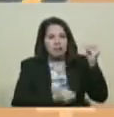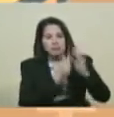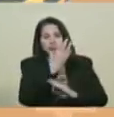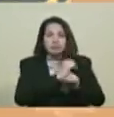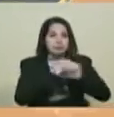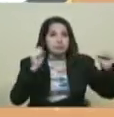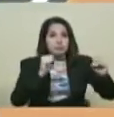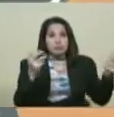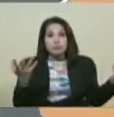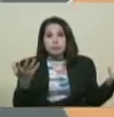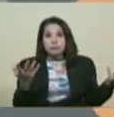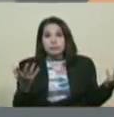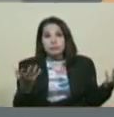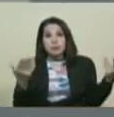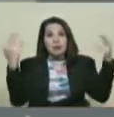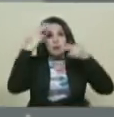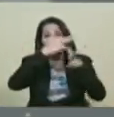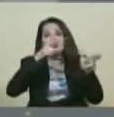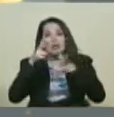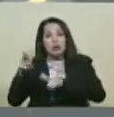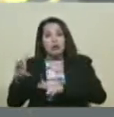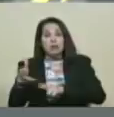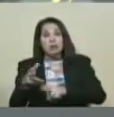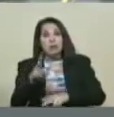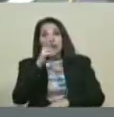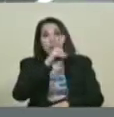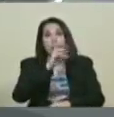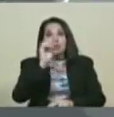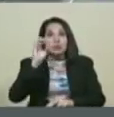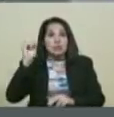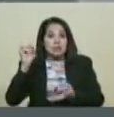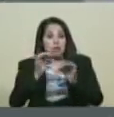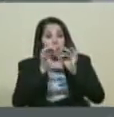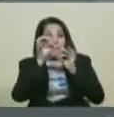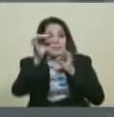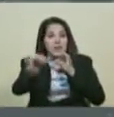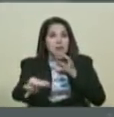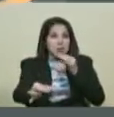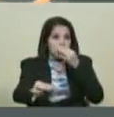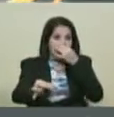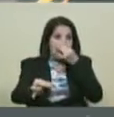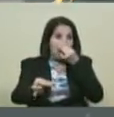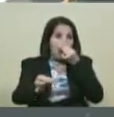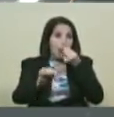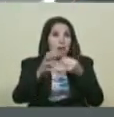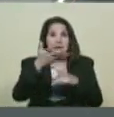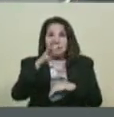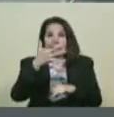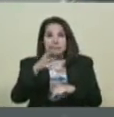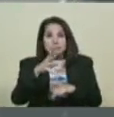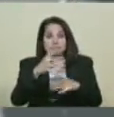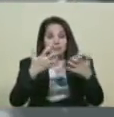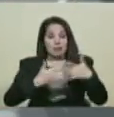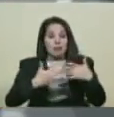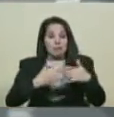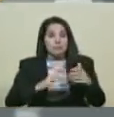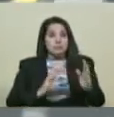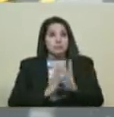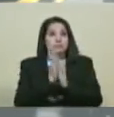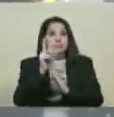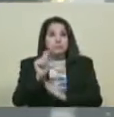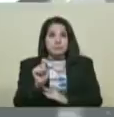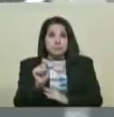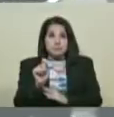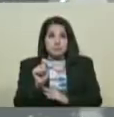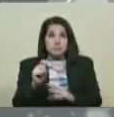mano terrorista que metió a 200 metros aproximadamente de la subestación Santa Teresa, se